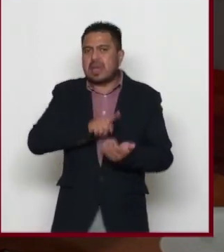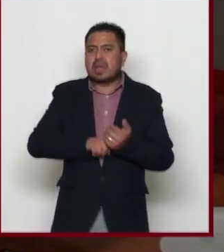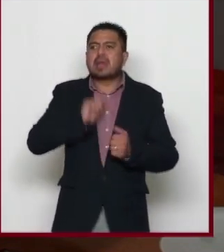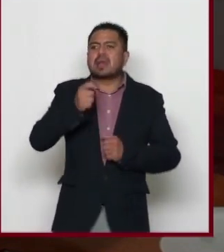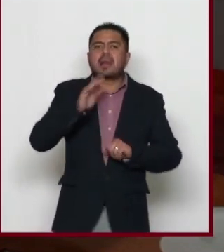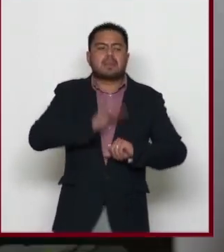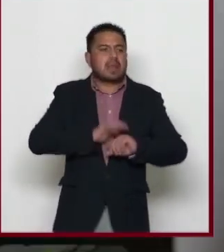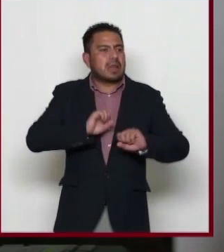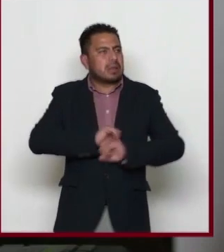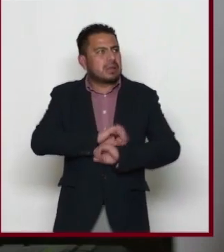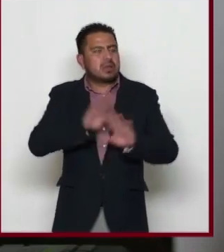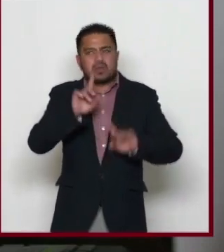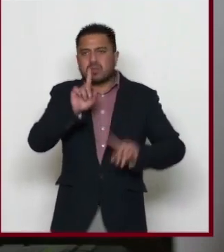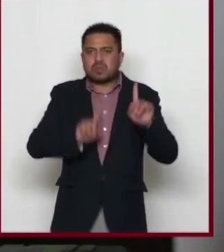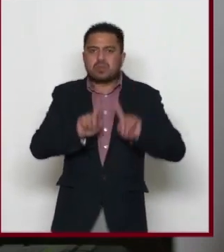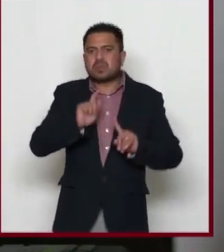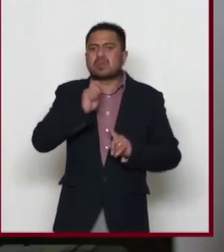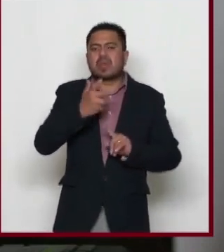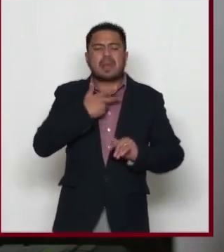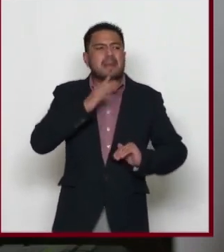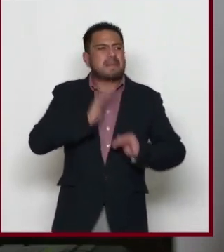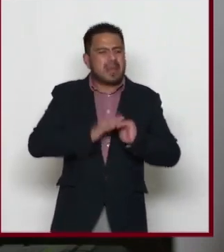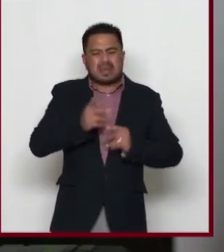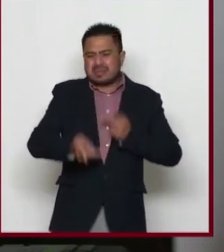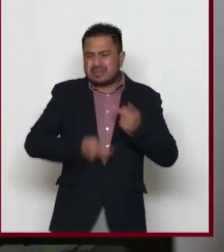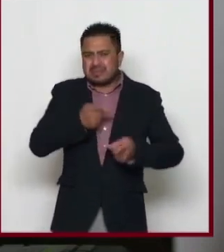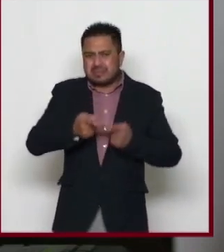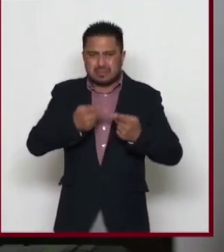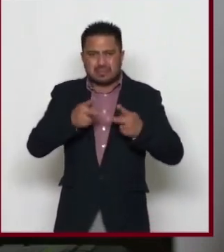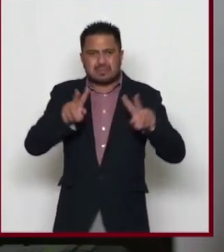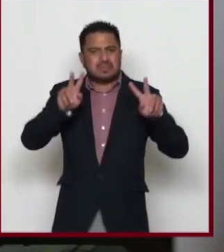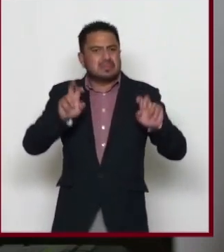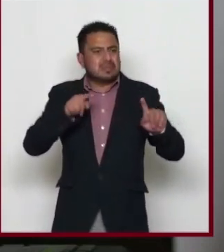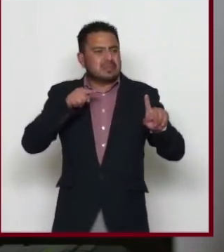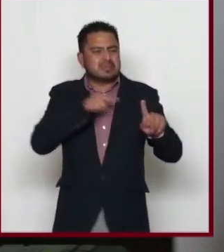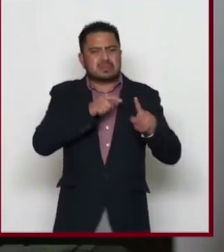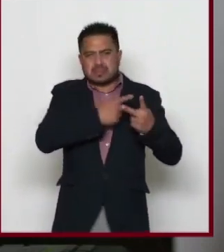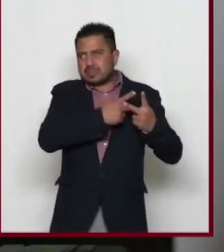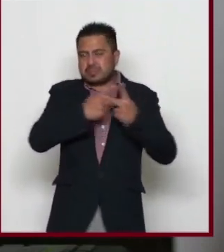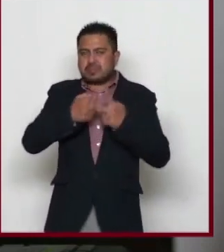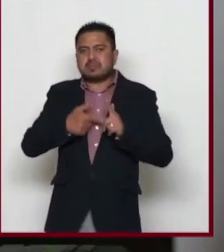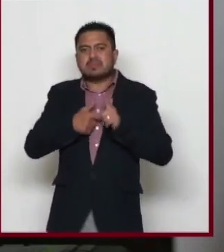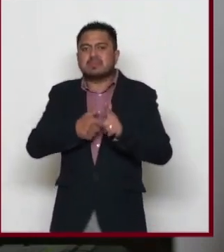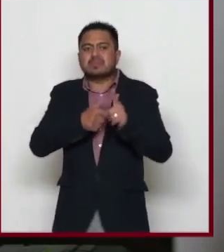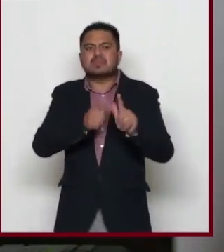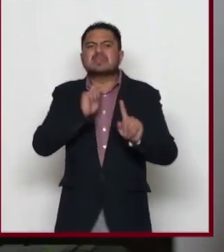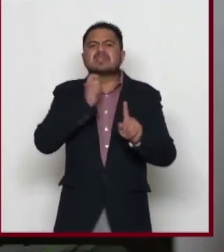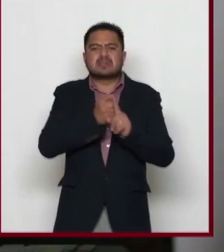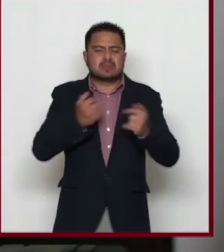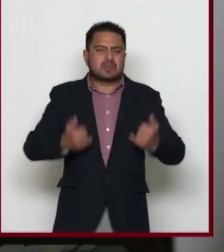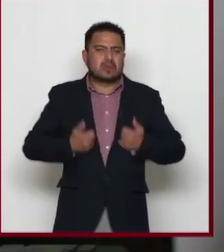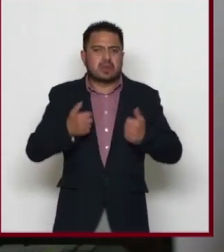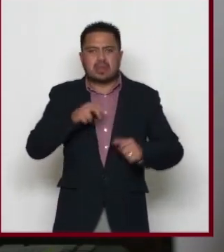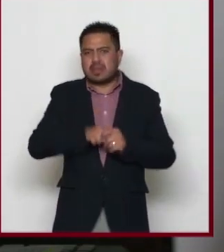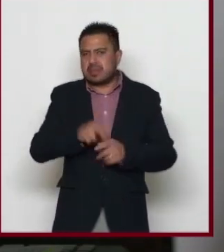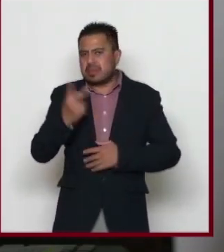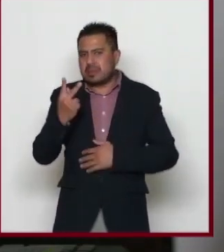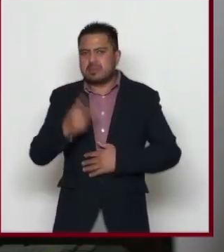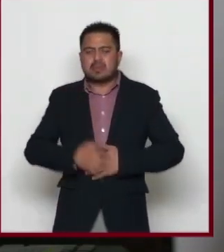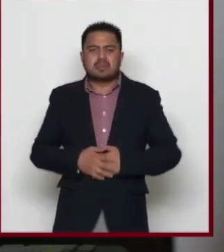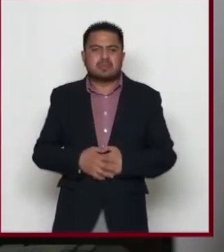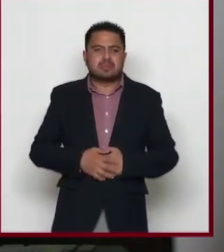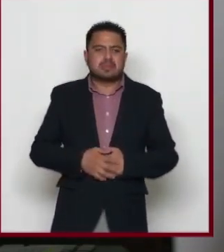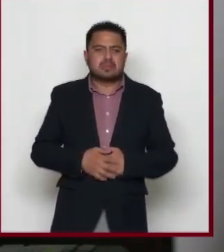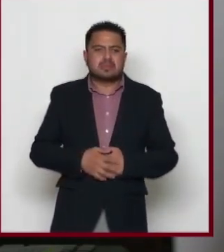entrevista. Esperamos que no solamente hayan aclarado sus dudas, sino tengan muchas más preguntas acerca de la astronomía. Y